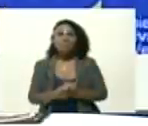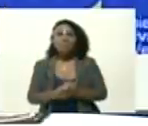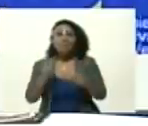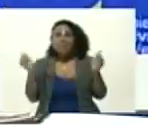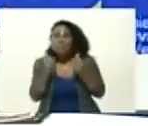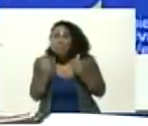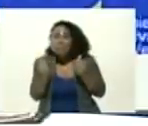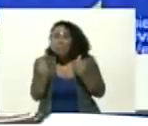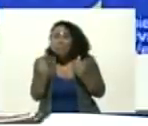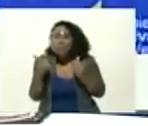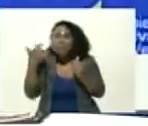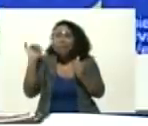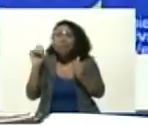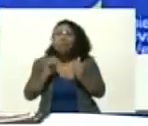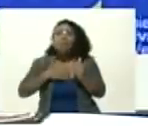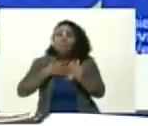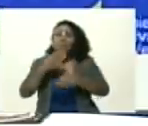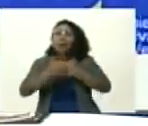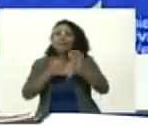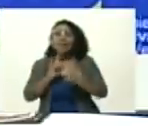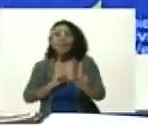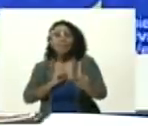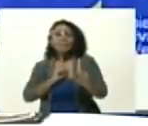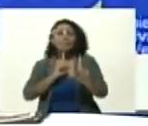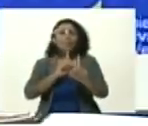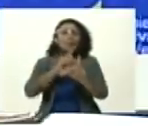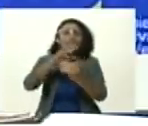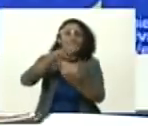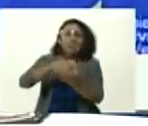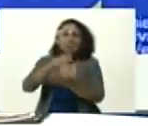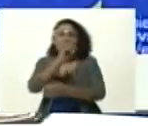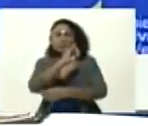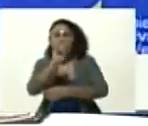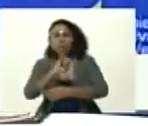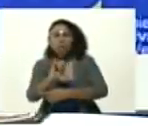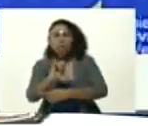Mérida, podemos acercarnos hasta el Estado Zulia